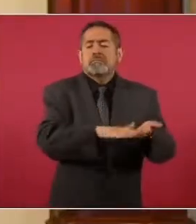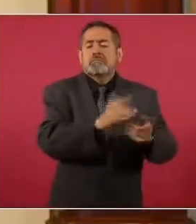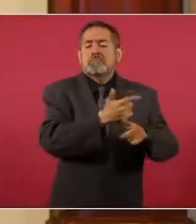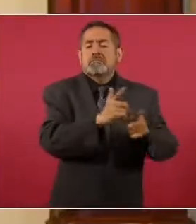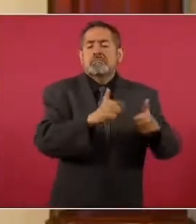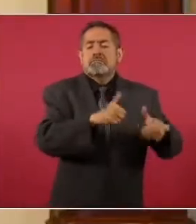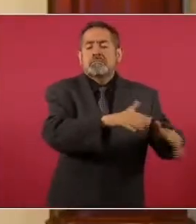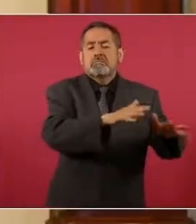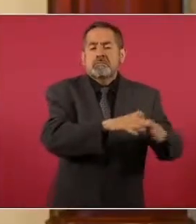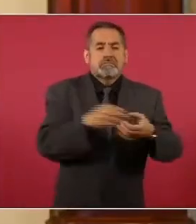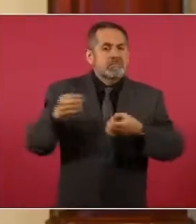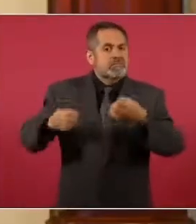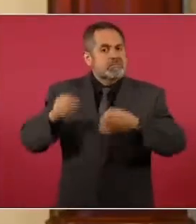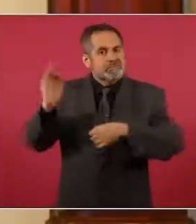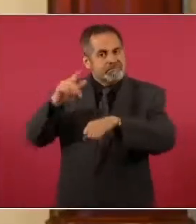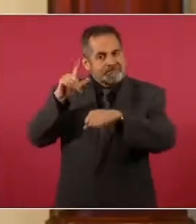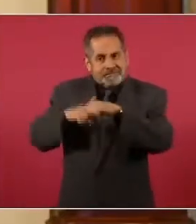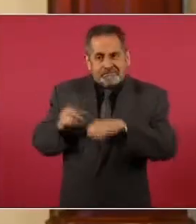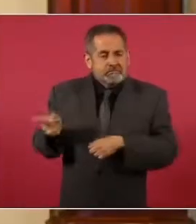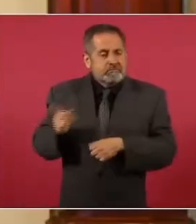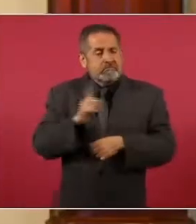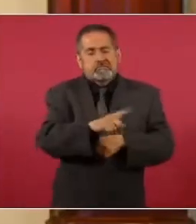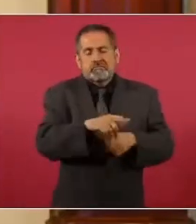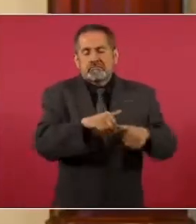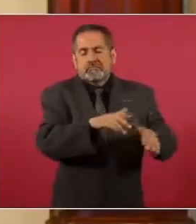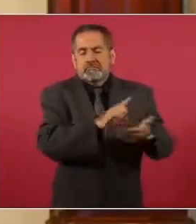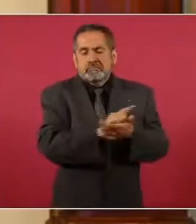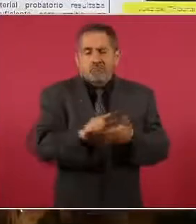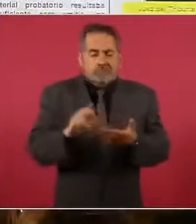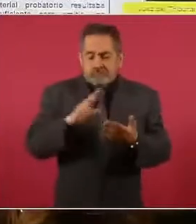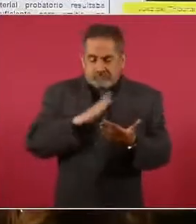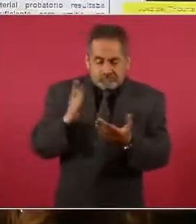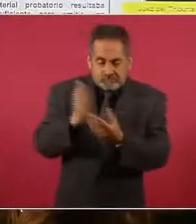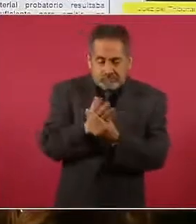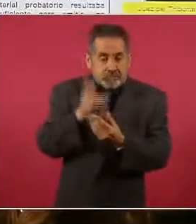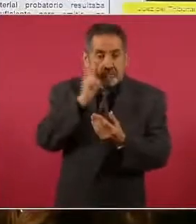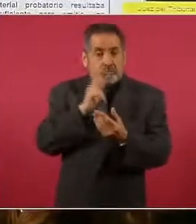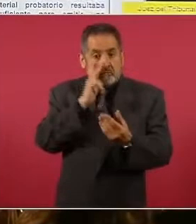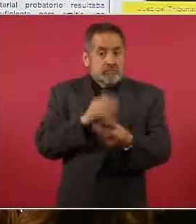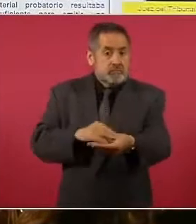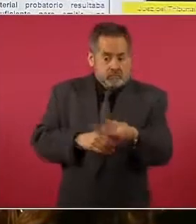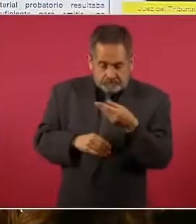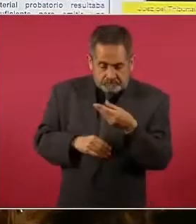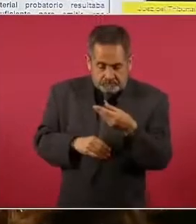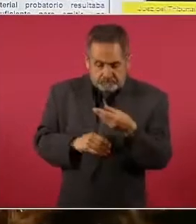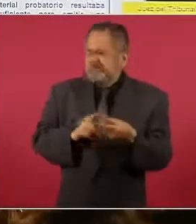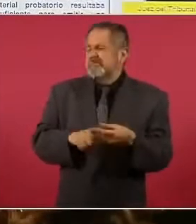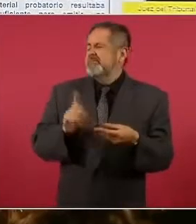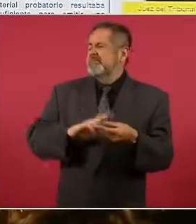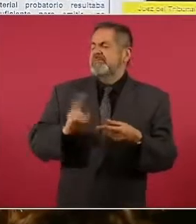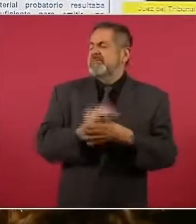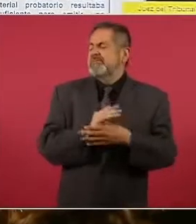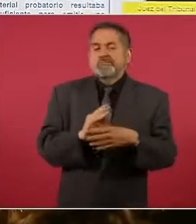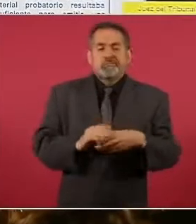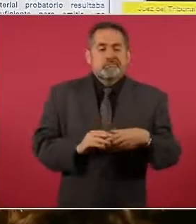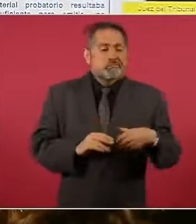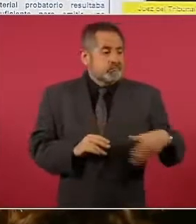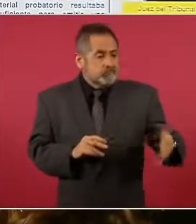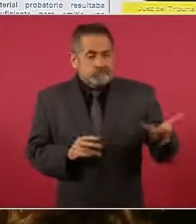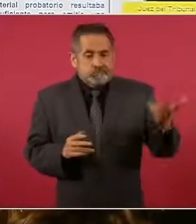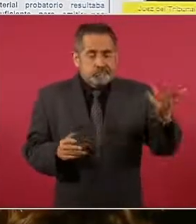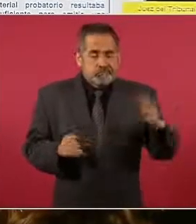juzgadores federales al echar abajo una prueba documental que a su vez permitió que